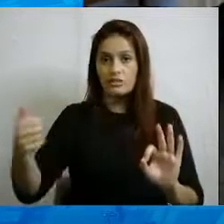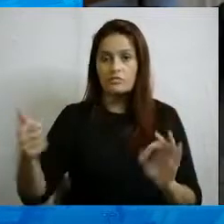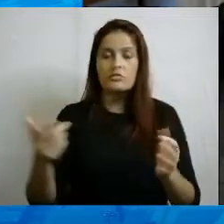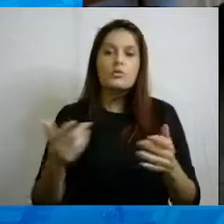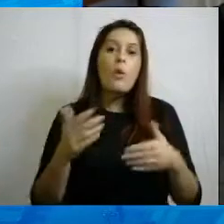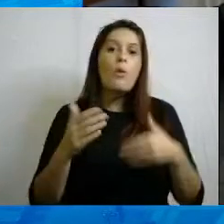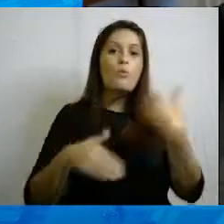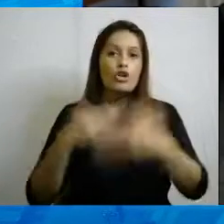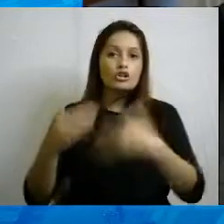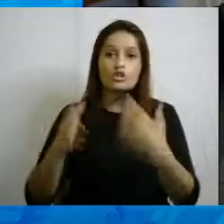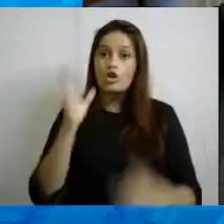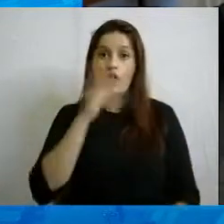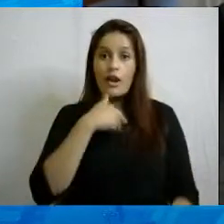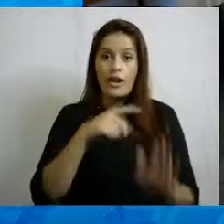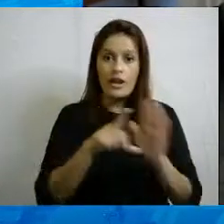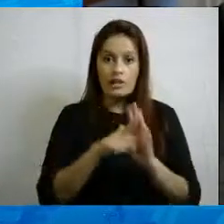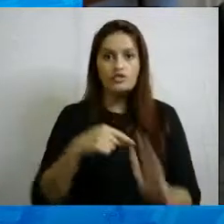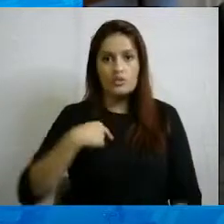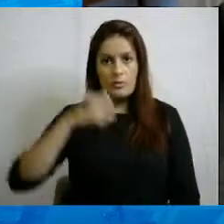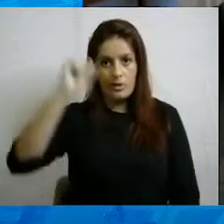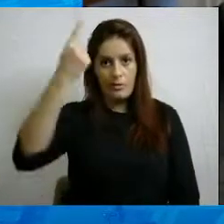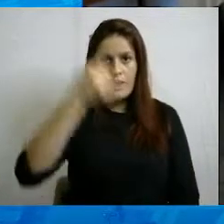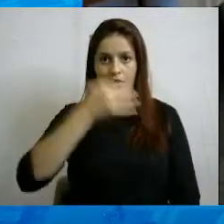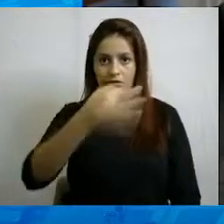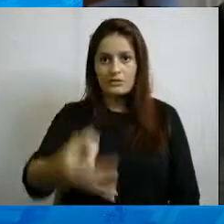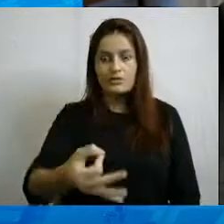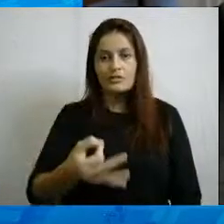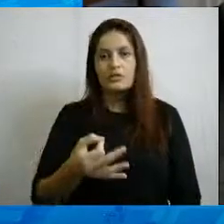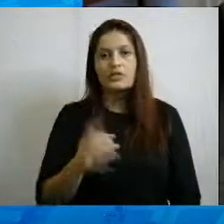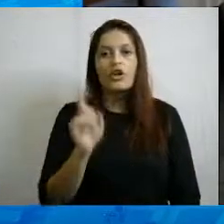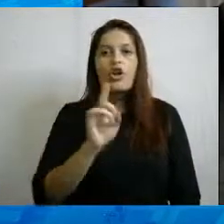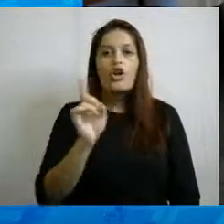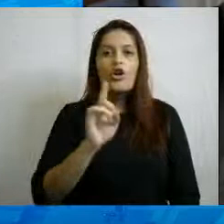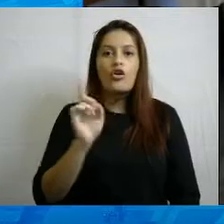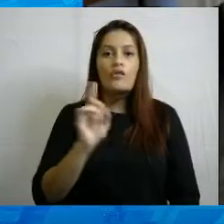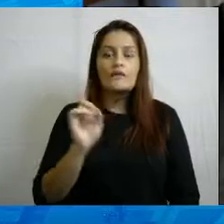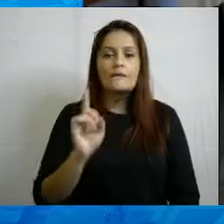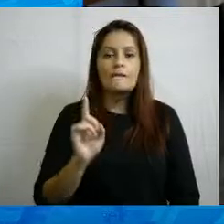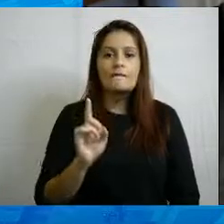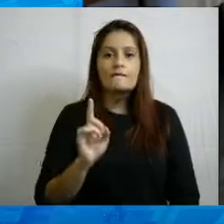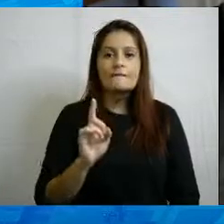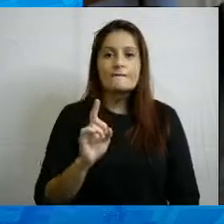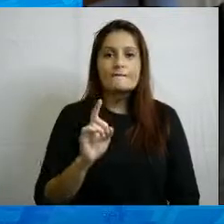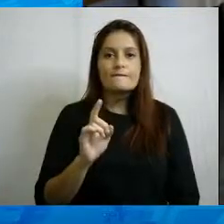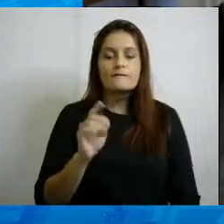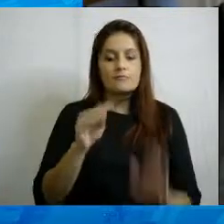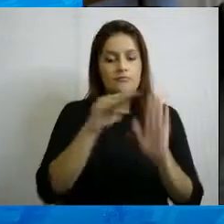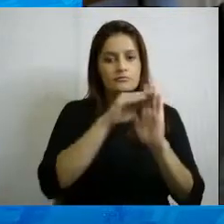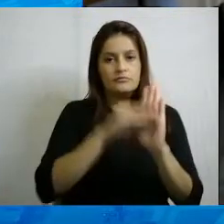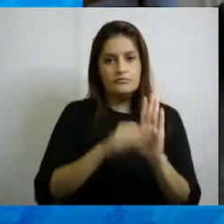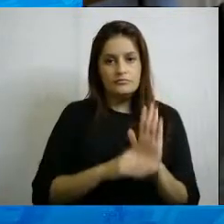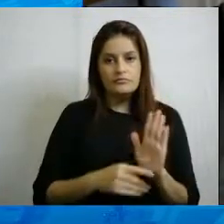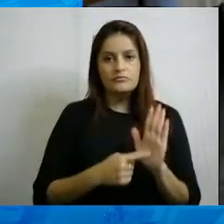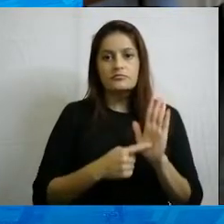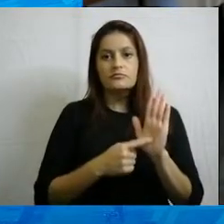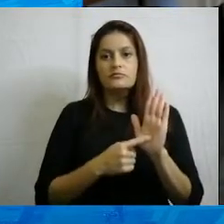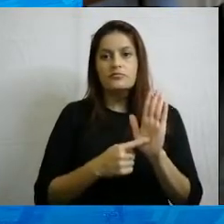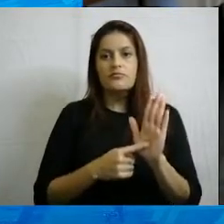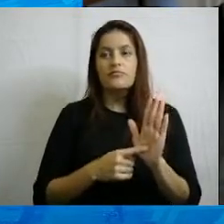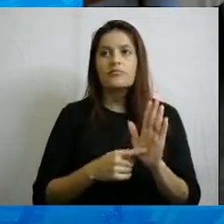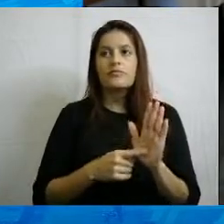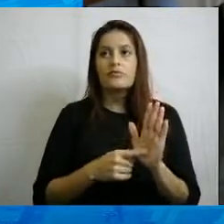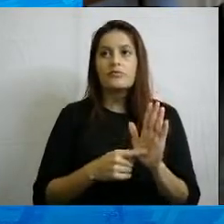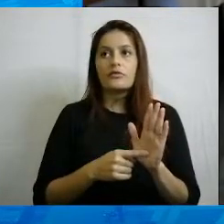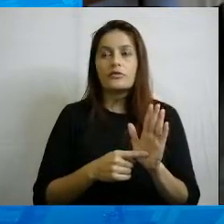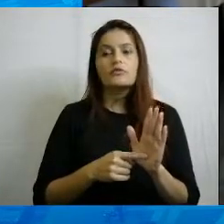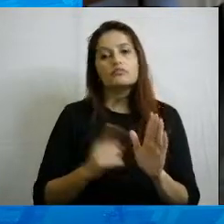un proceso ilegal, hubiera sido yo la primera en denunciarlo. Y no hubiera estado incluso en tabla y hubiéramos eventualmente elevado algún